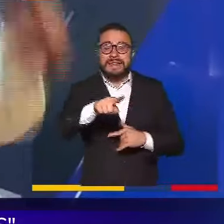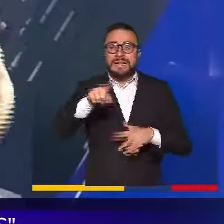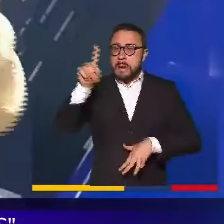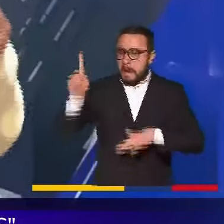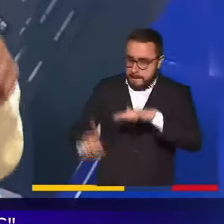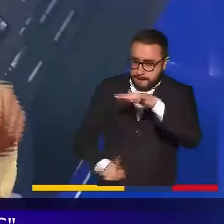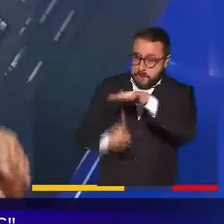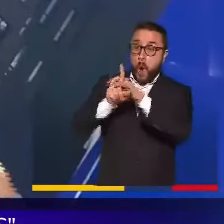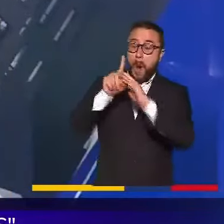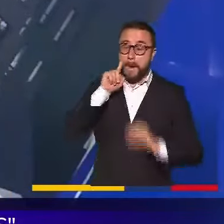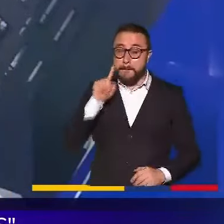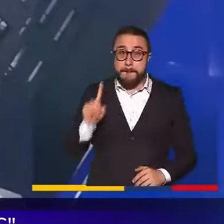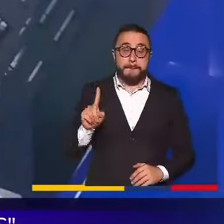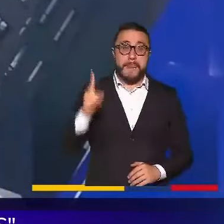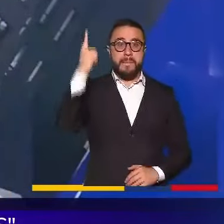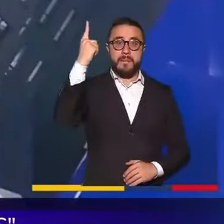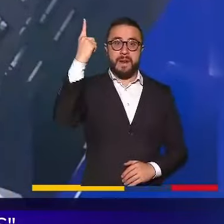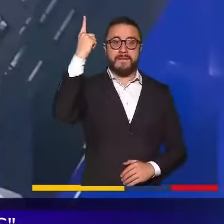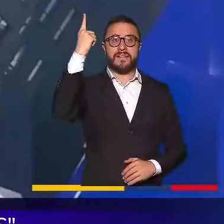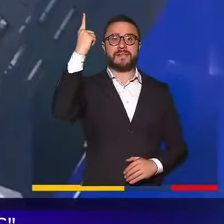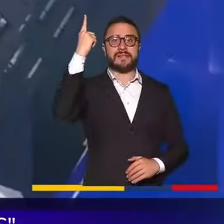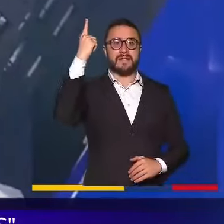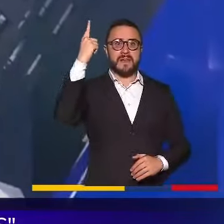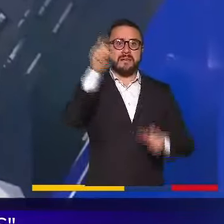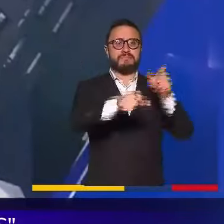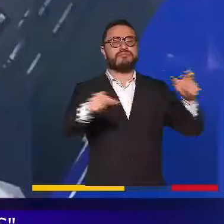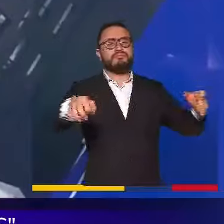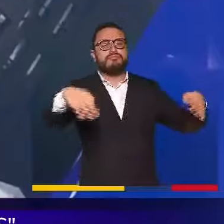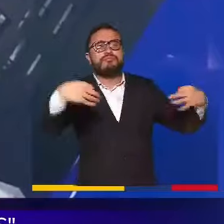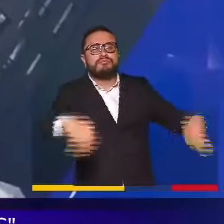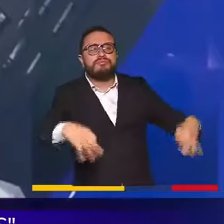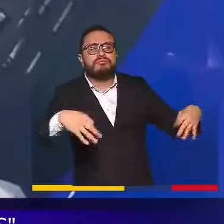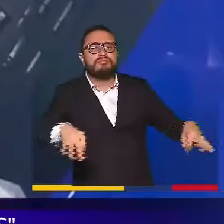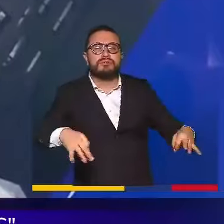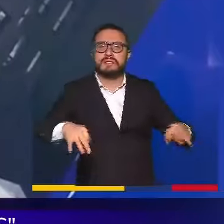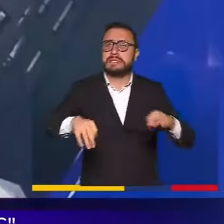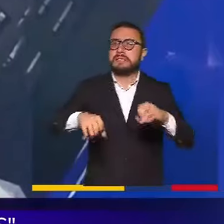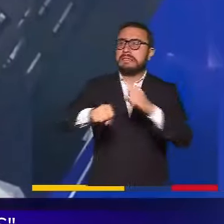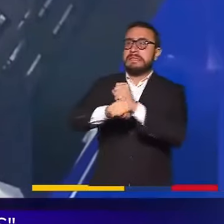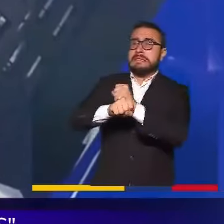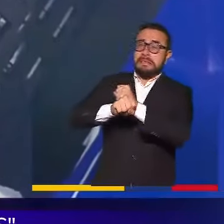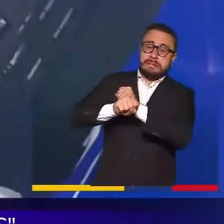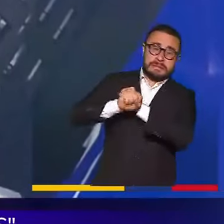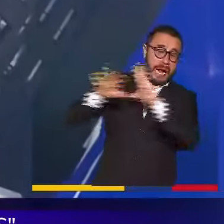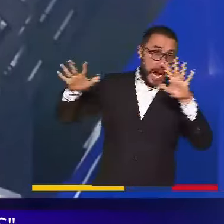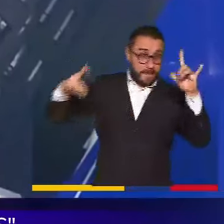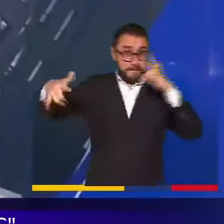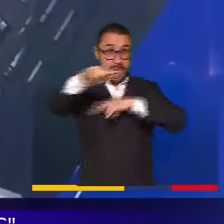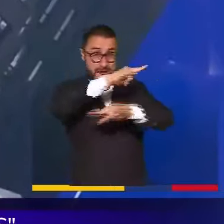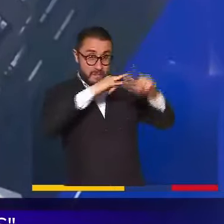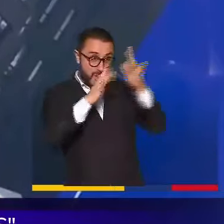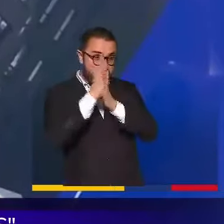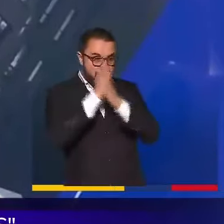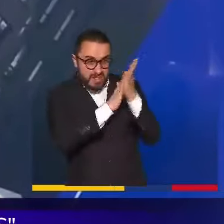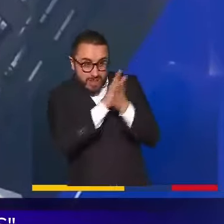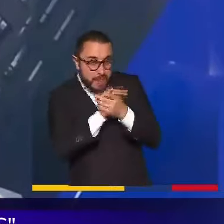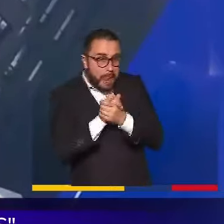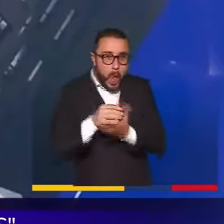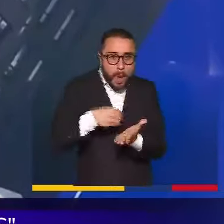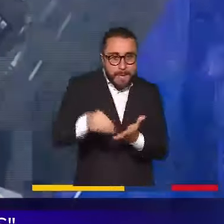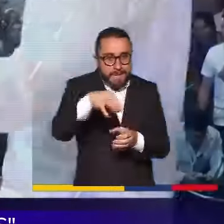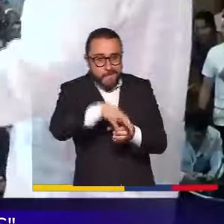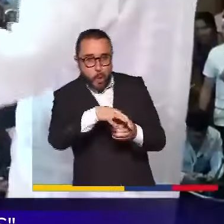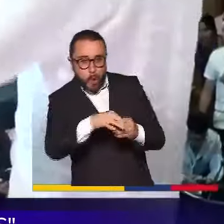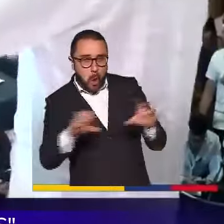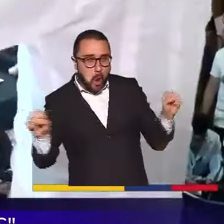permitió que por primera vez la fuerza popular se liberara de la manipulación de los compradores de voto y